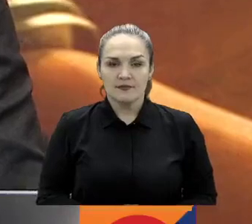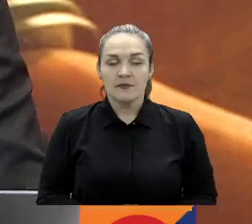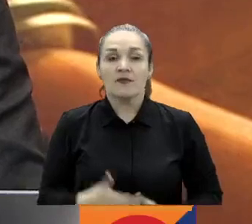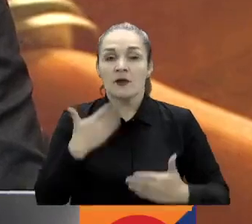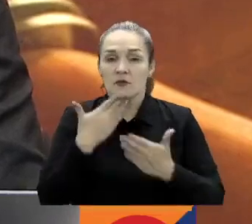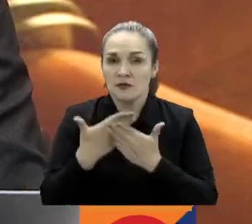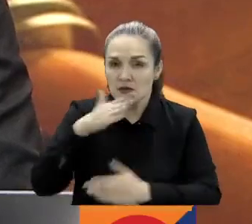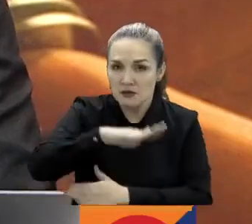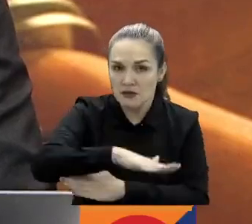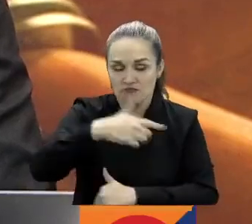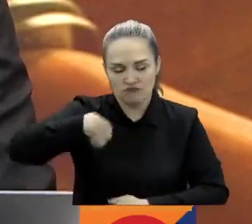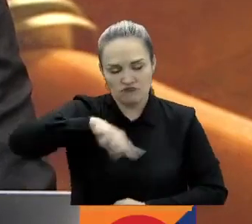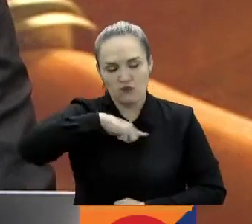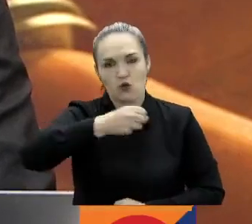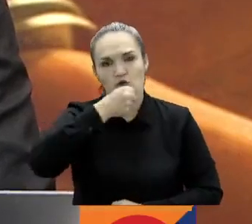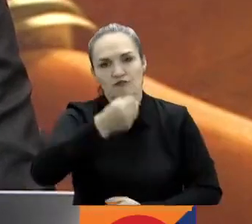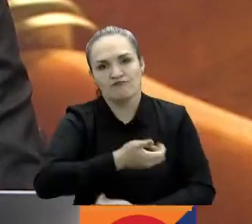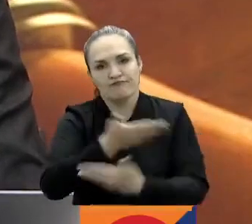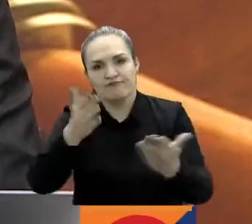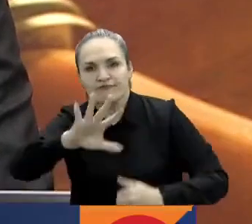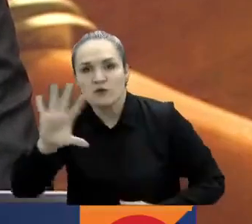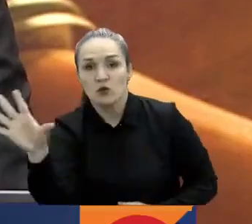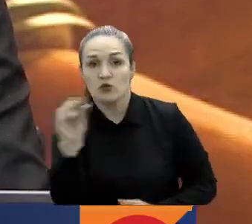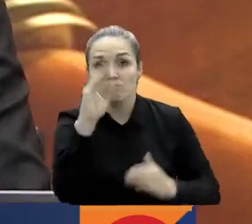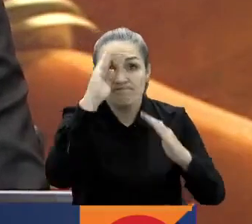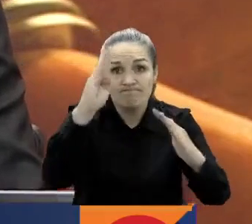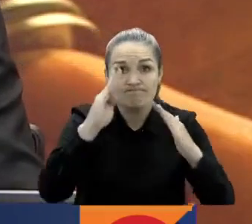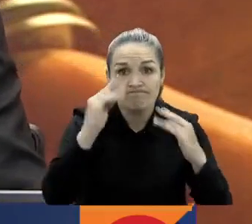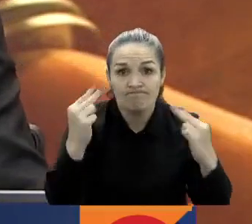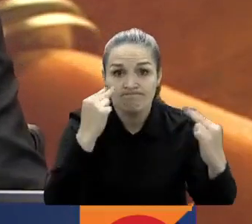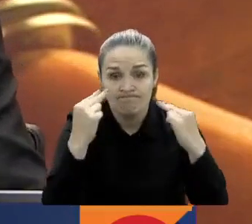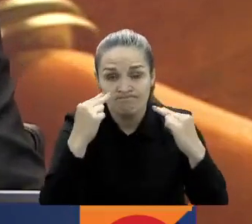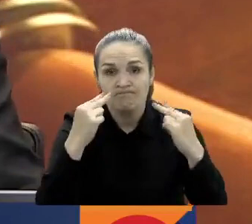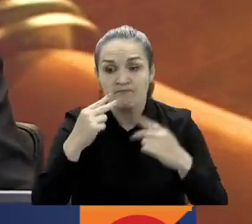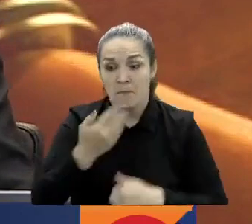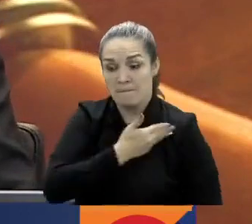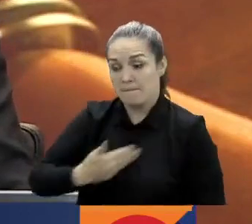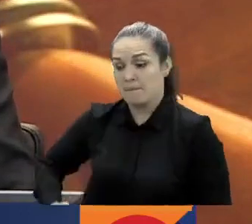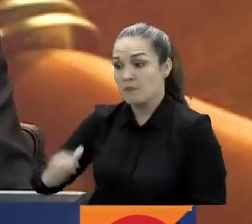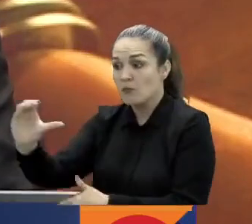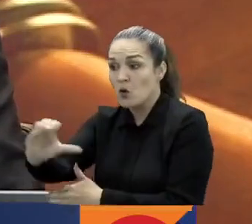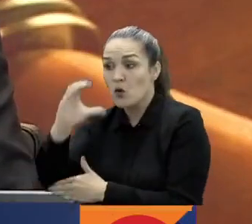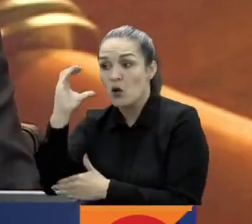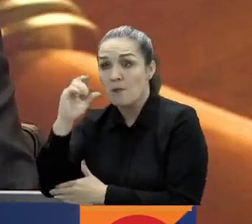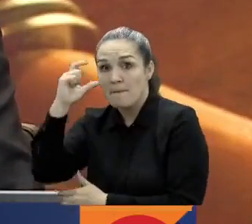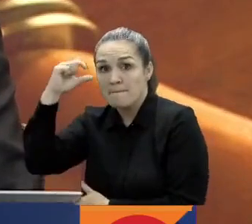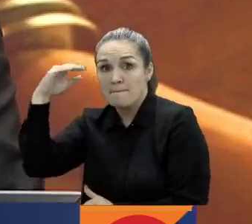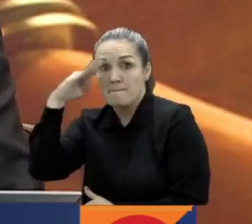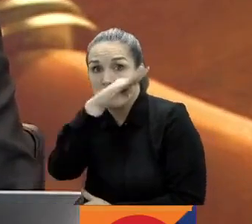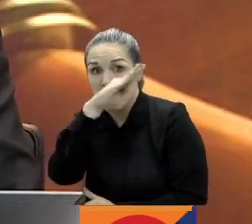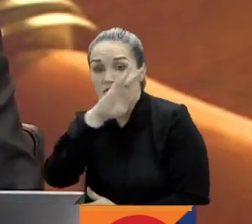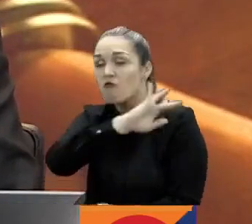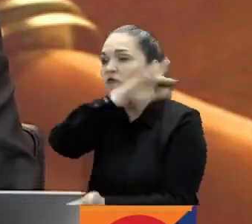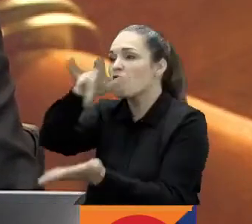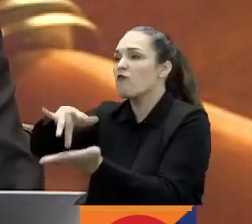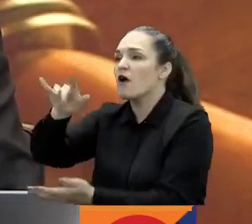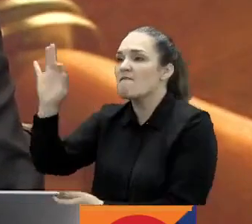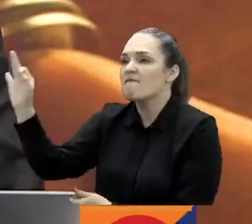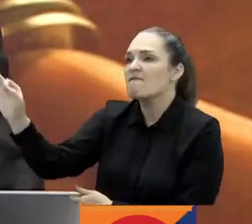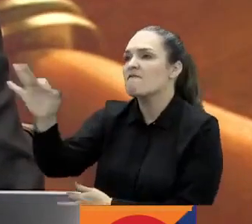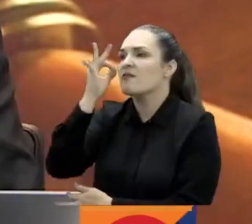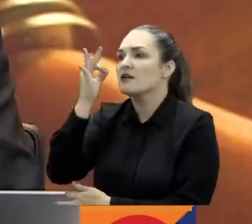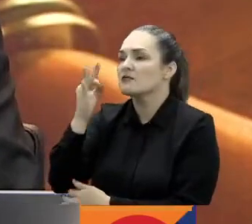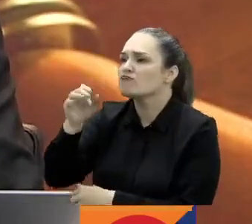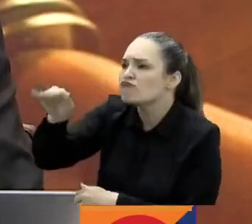Buenas tardes, somos el noticiero de todos. Mucha atención porque el presidente de la República, Gustavo Petro, a su llegada a Francia, aseguró que